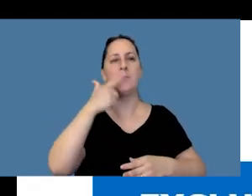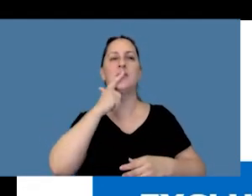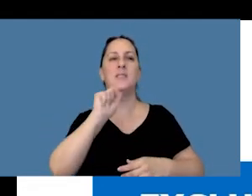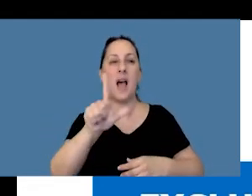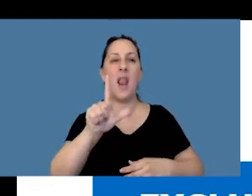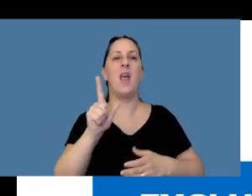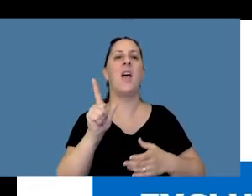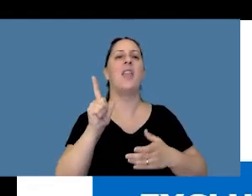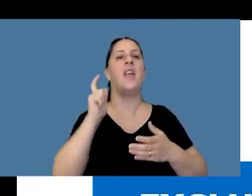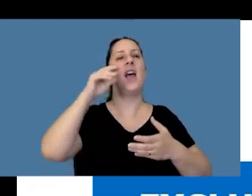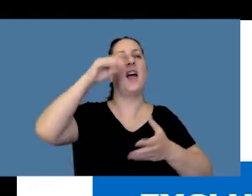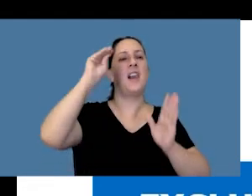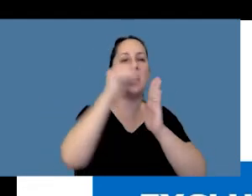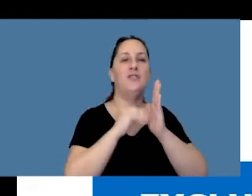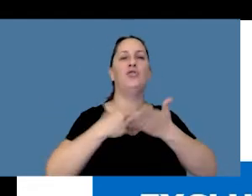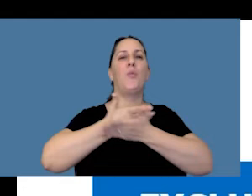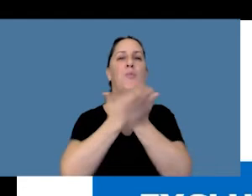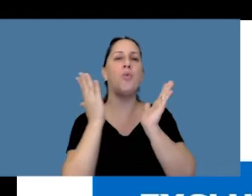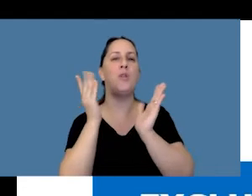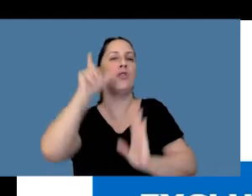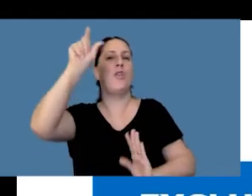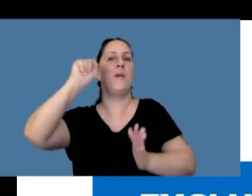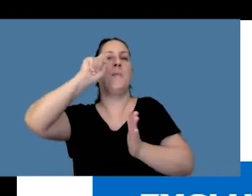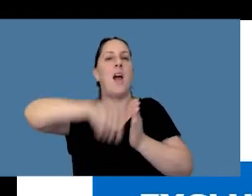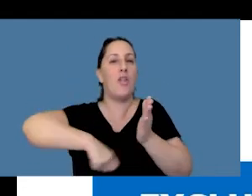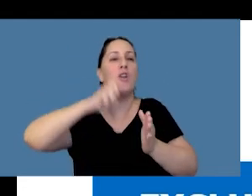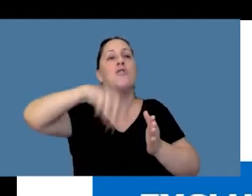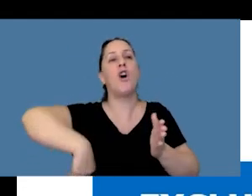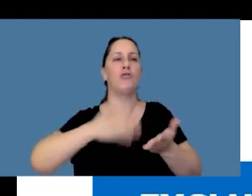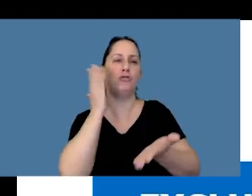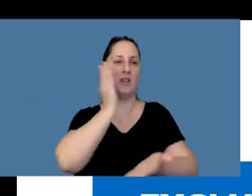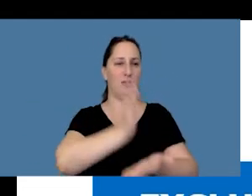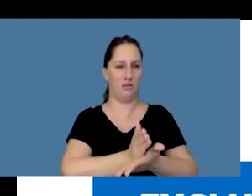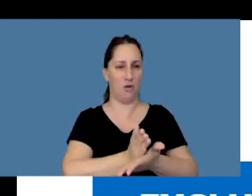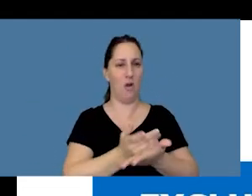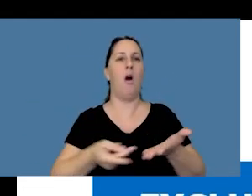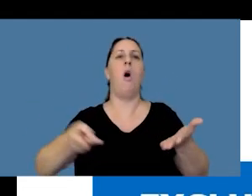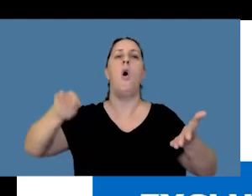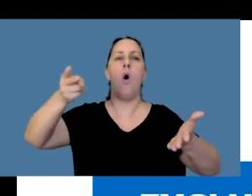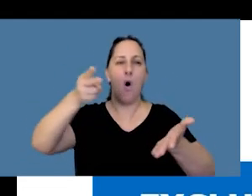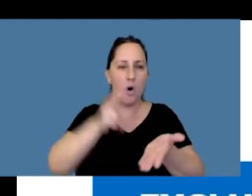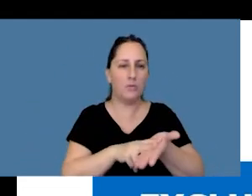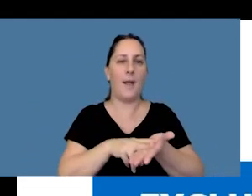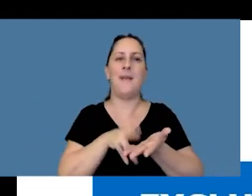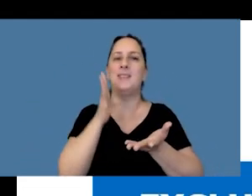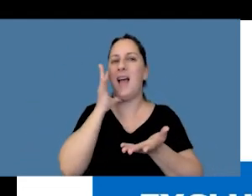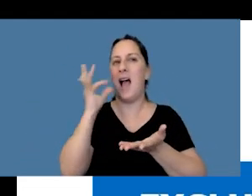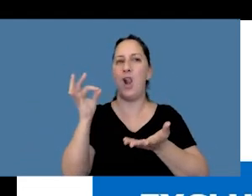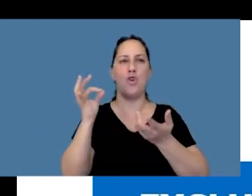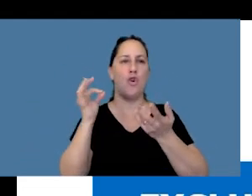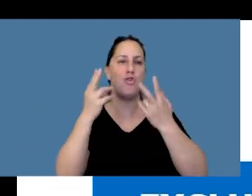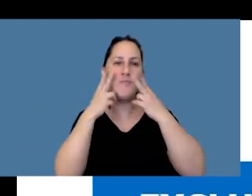con Sanciones? Cuando, digamos, reincida en, digamos, alguna causal de inclusión